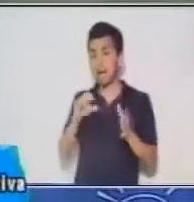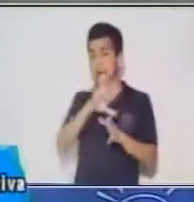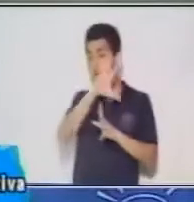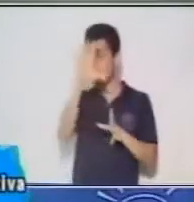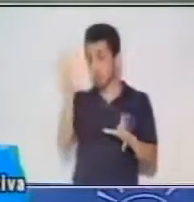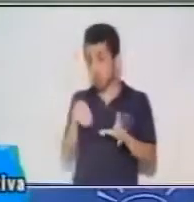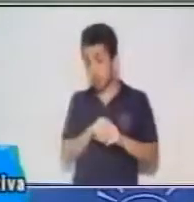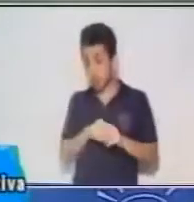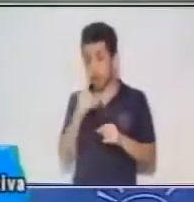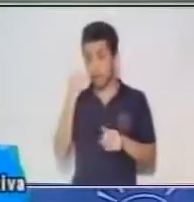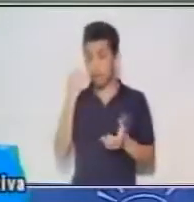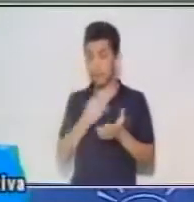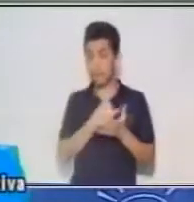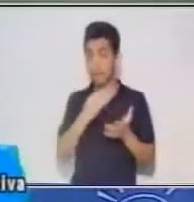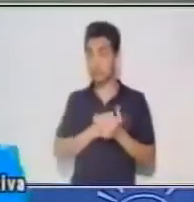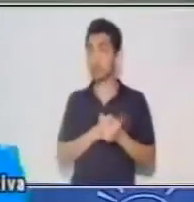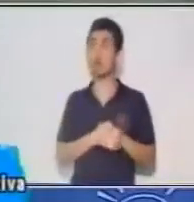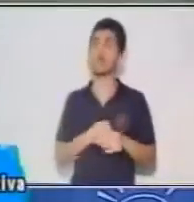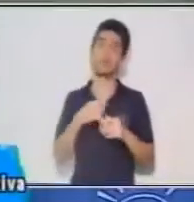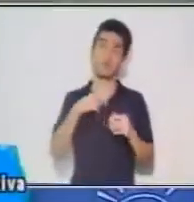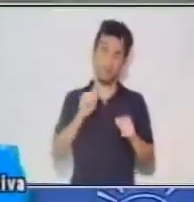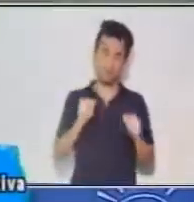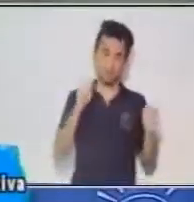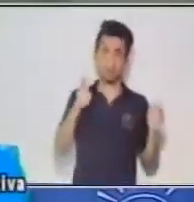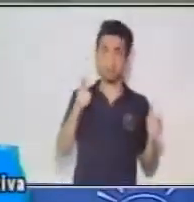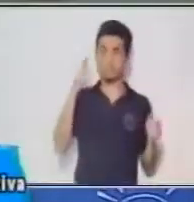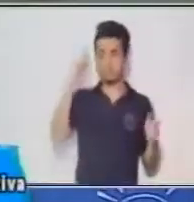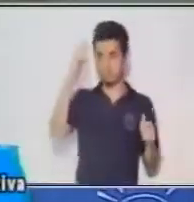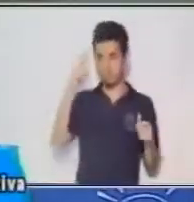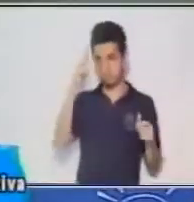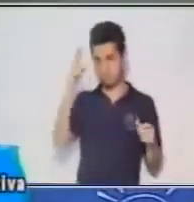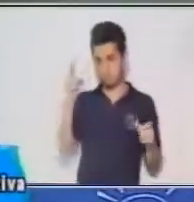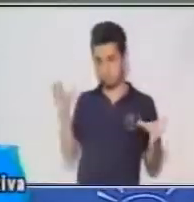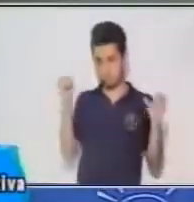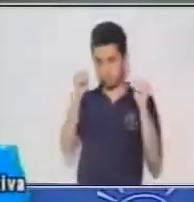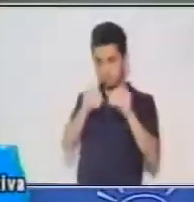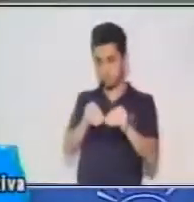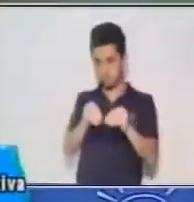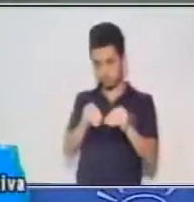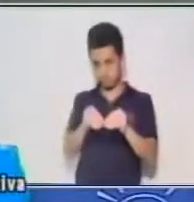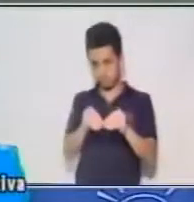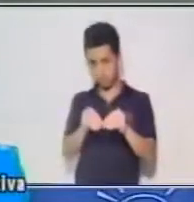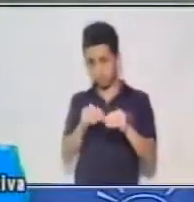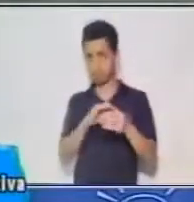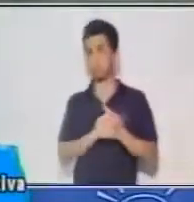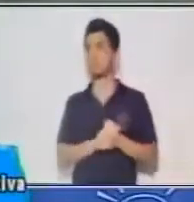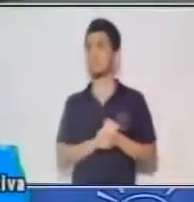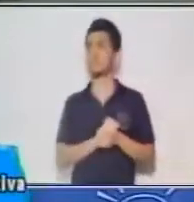yo investigué lo voy a razonar y lo voy a justificar. Y